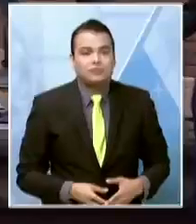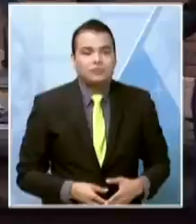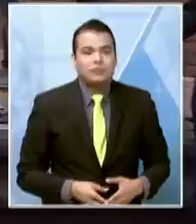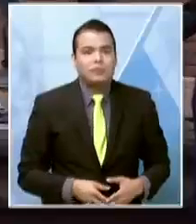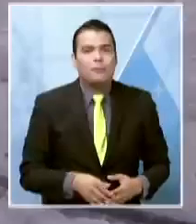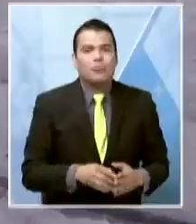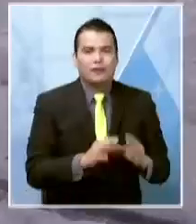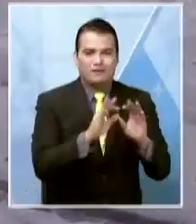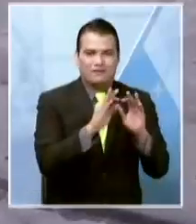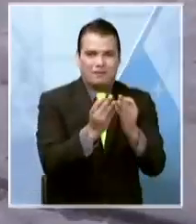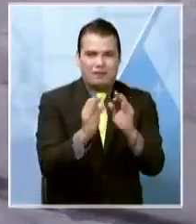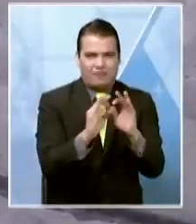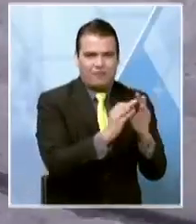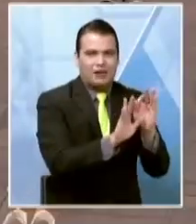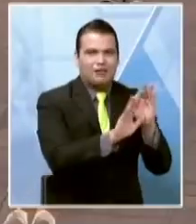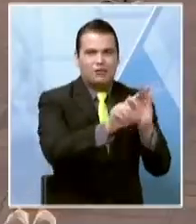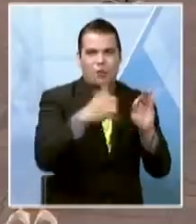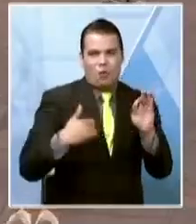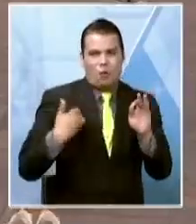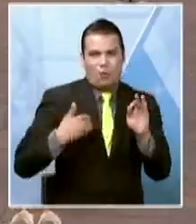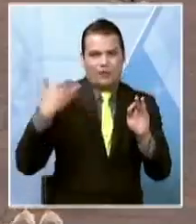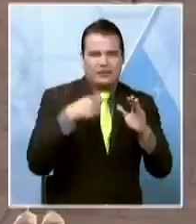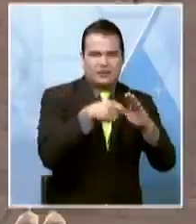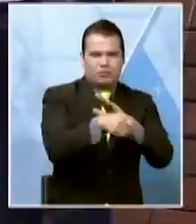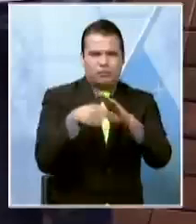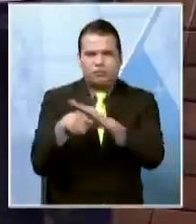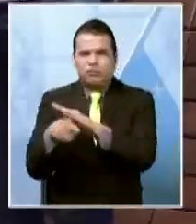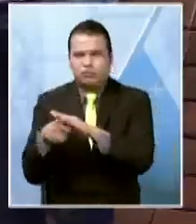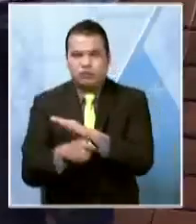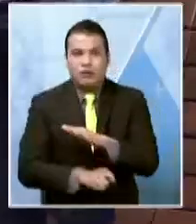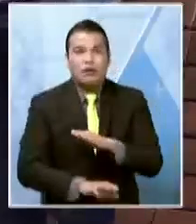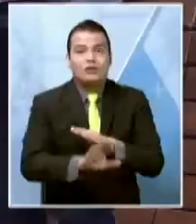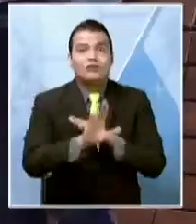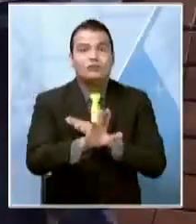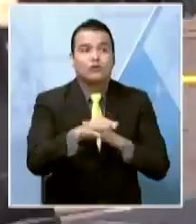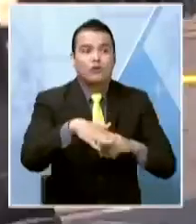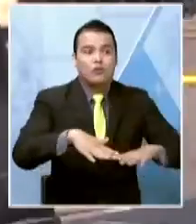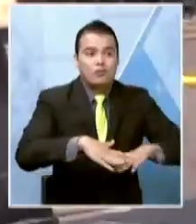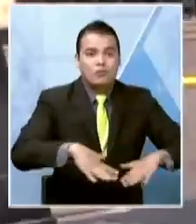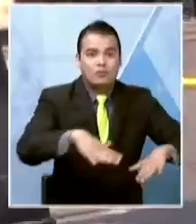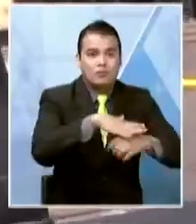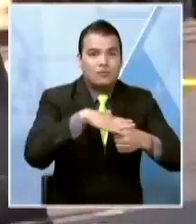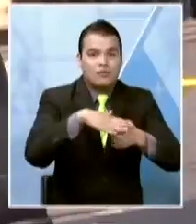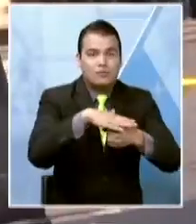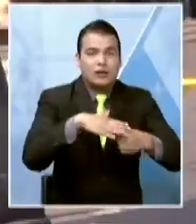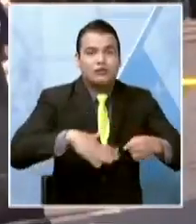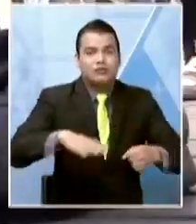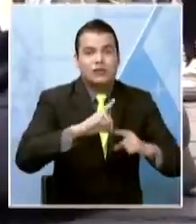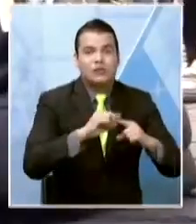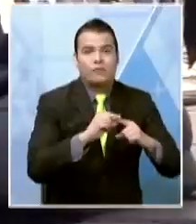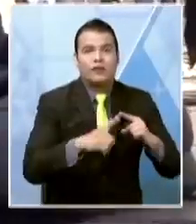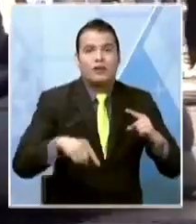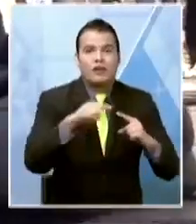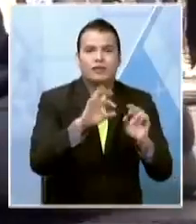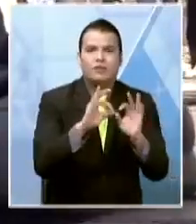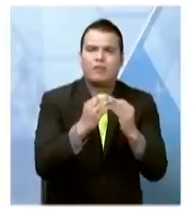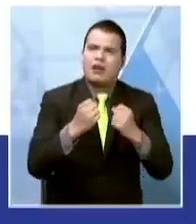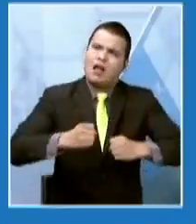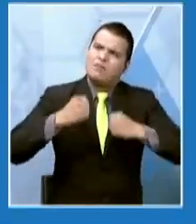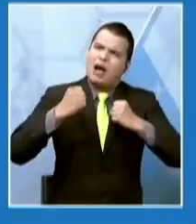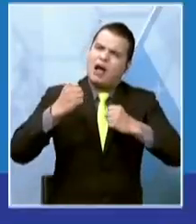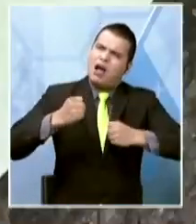Con plantones y marchas, familiares y amigos de los adolescentes asesinados en Llano Verde siguen reclamando justicia.